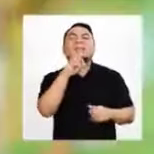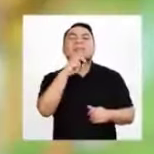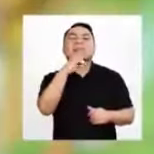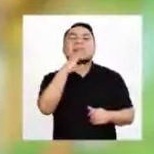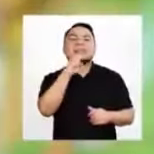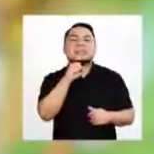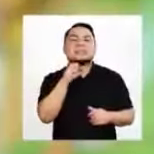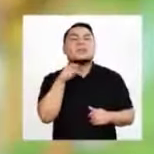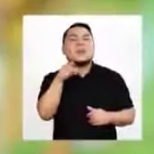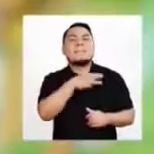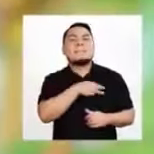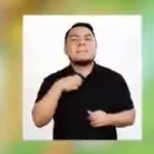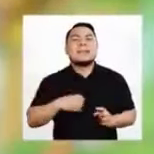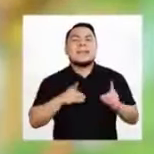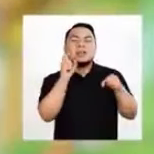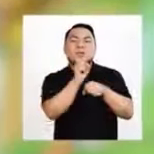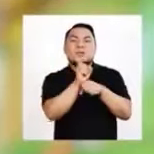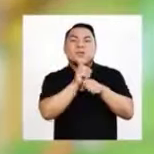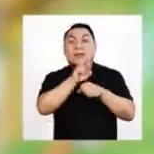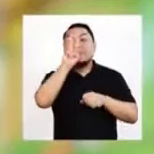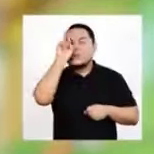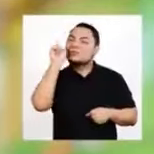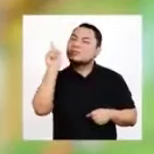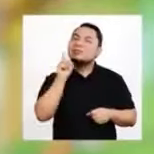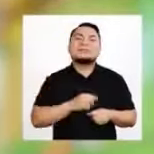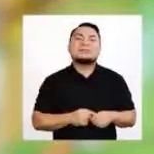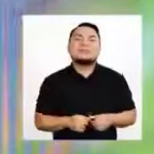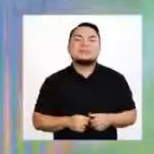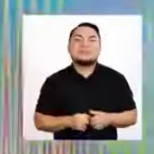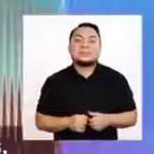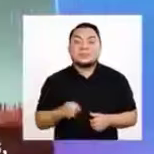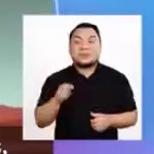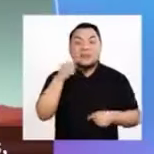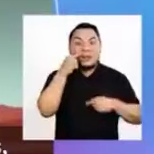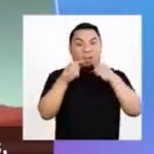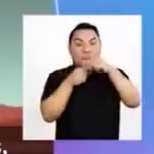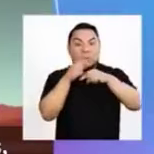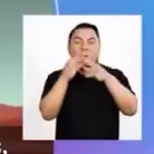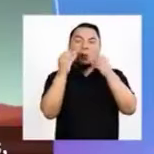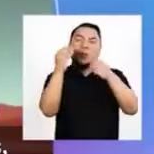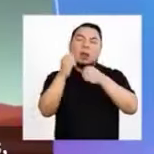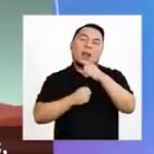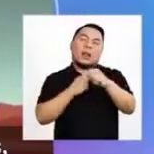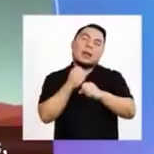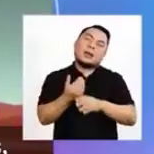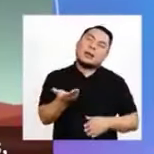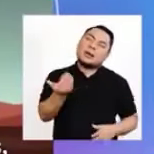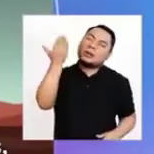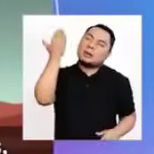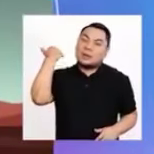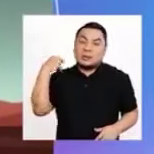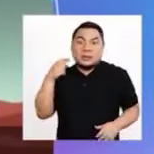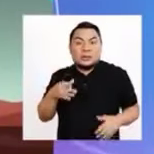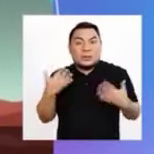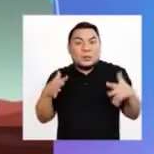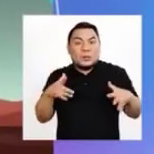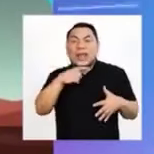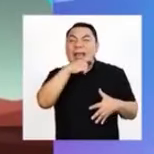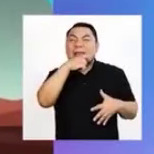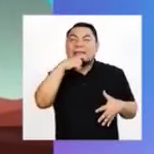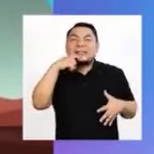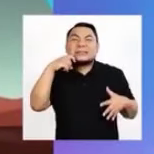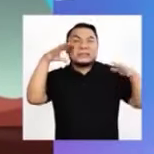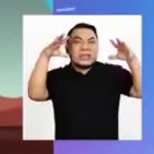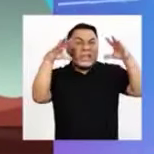de la Medición de la Calidad del Ministerio de Educación del Perú. Cuentan que hace muchísimos años una